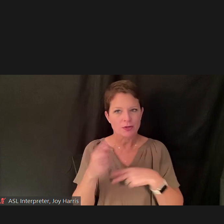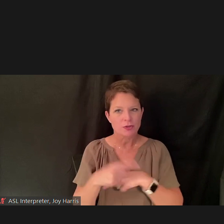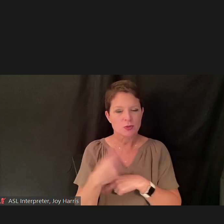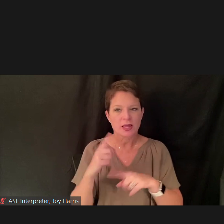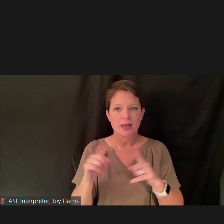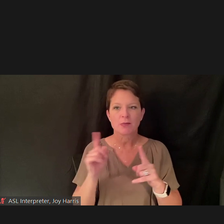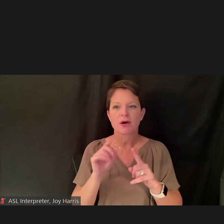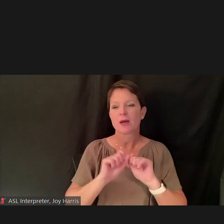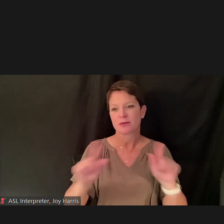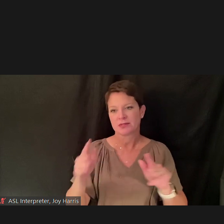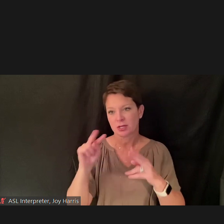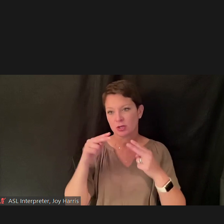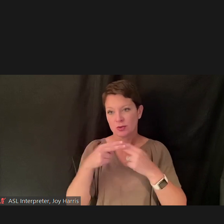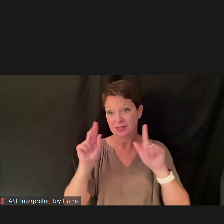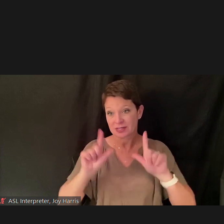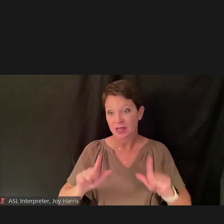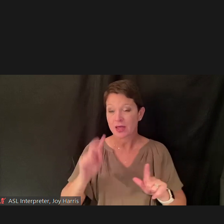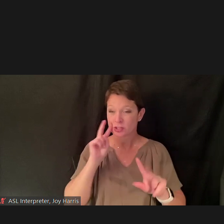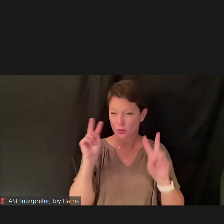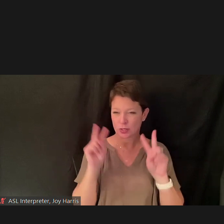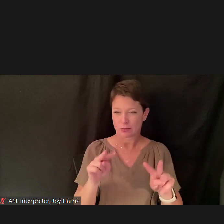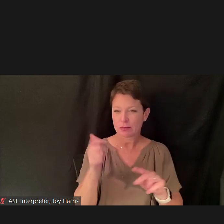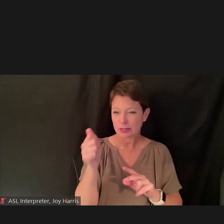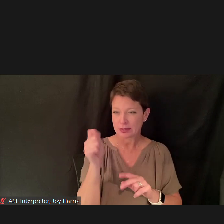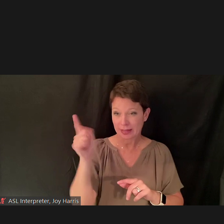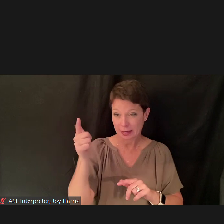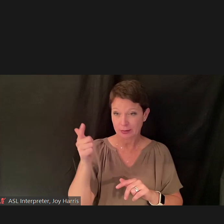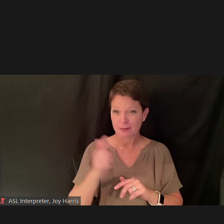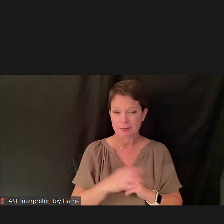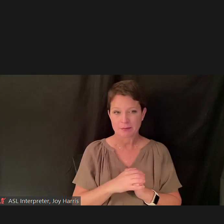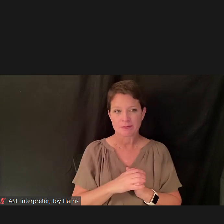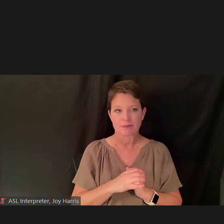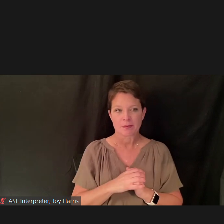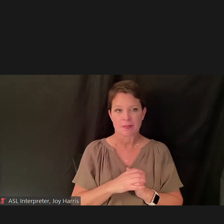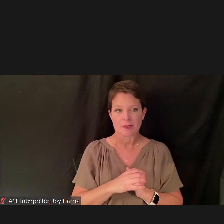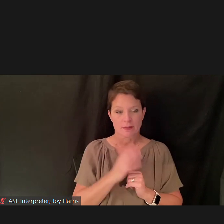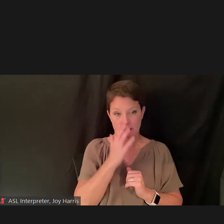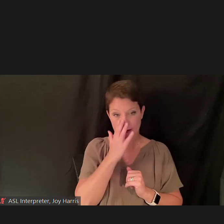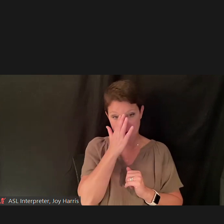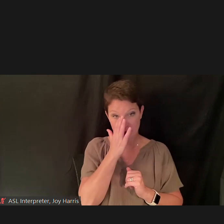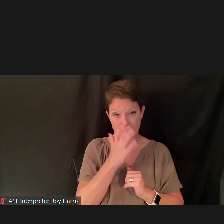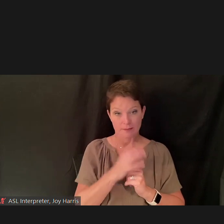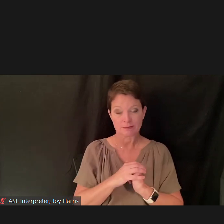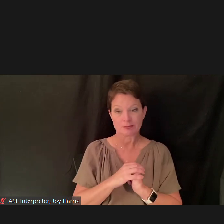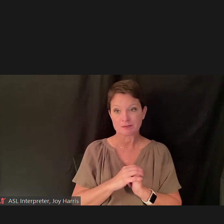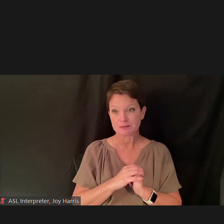emite una alerta de calor o una alerta de calor de emergencia.